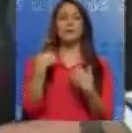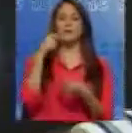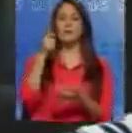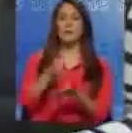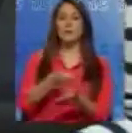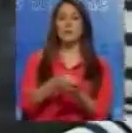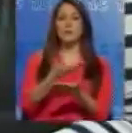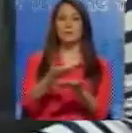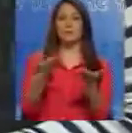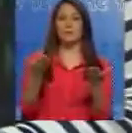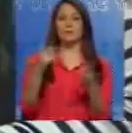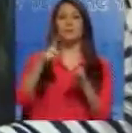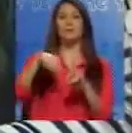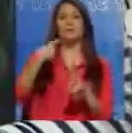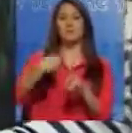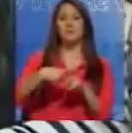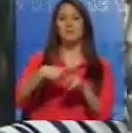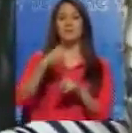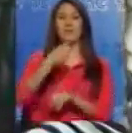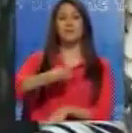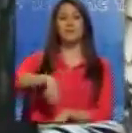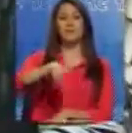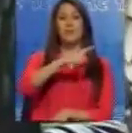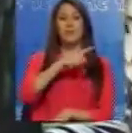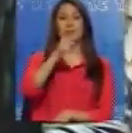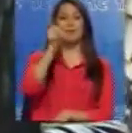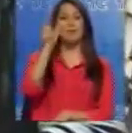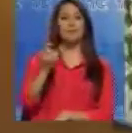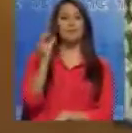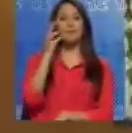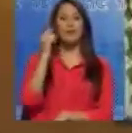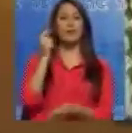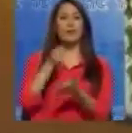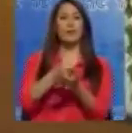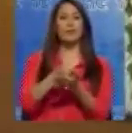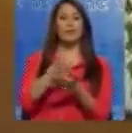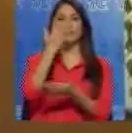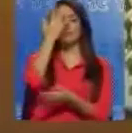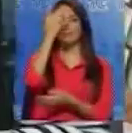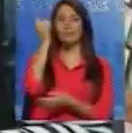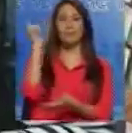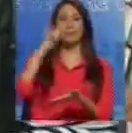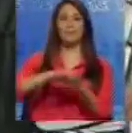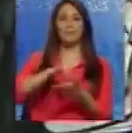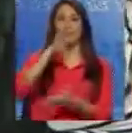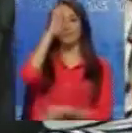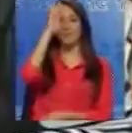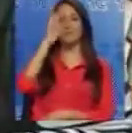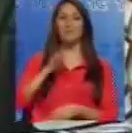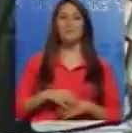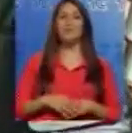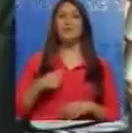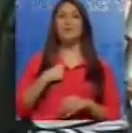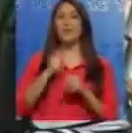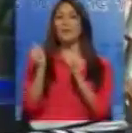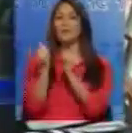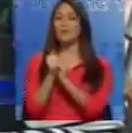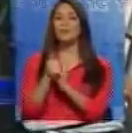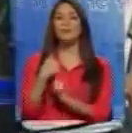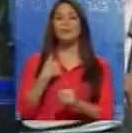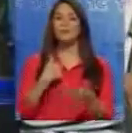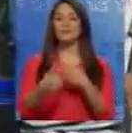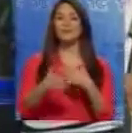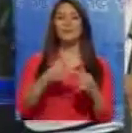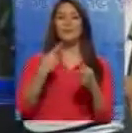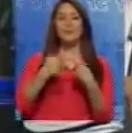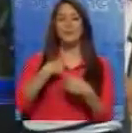llegada del sumo pontífice es tal que los fieles como Gloria ya se preparan para el arribo de su santidad. Aunque no esté saladito, pero la